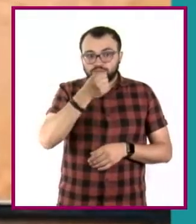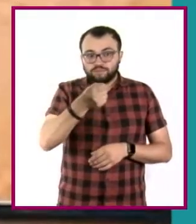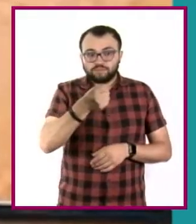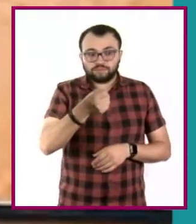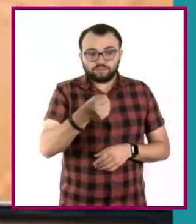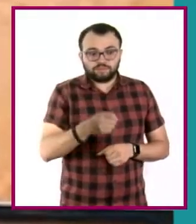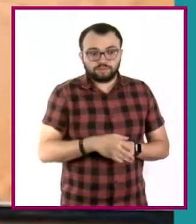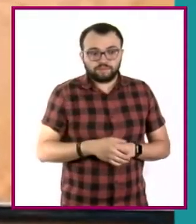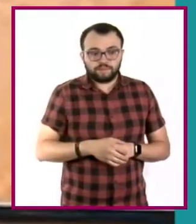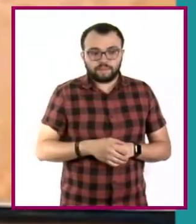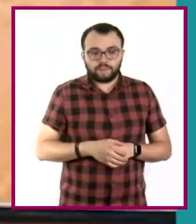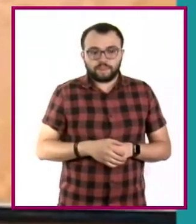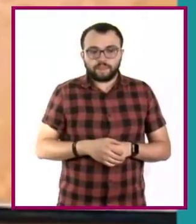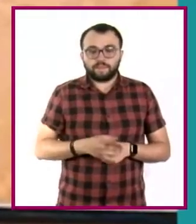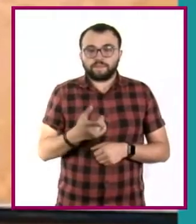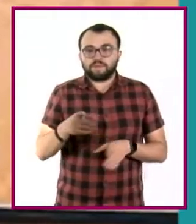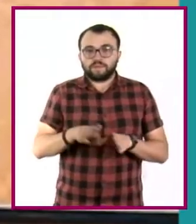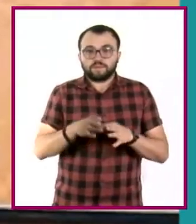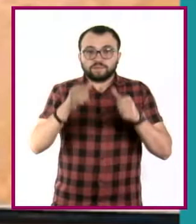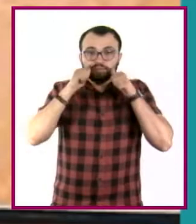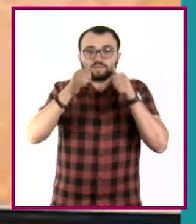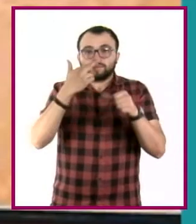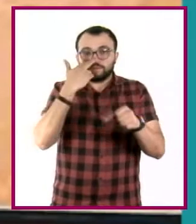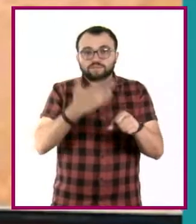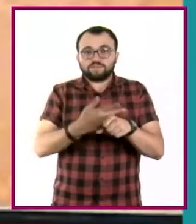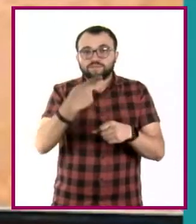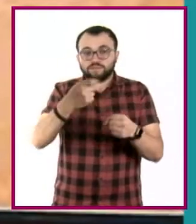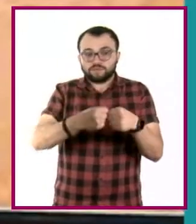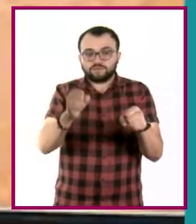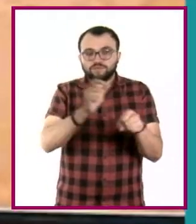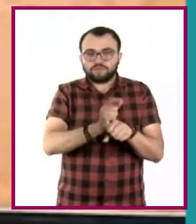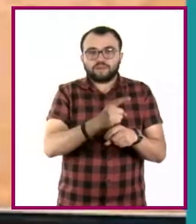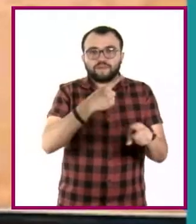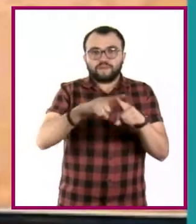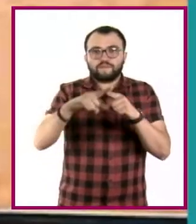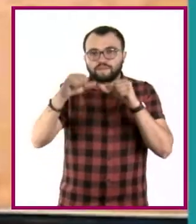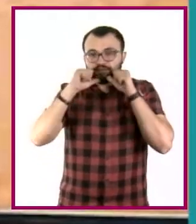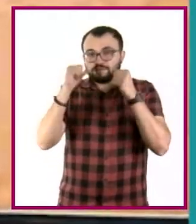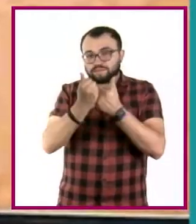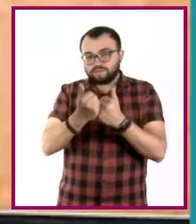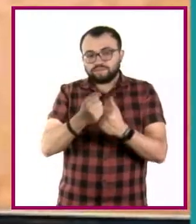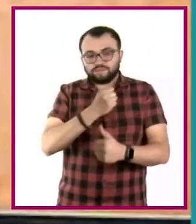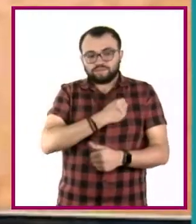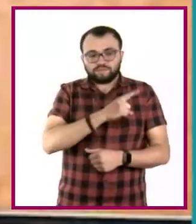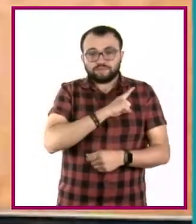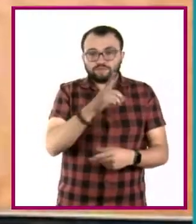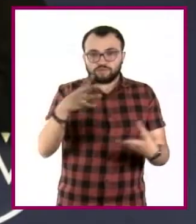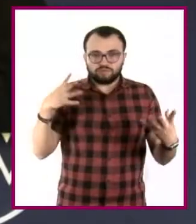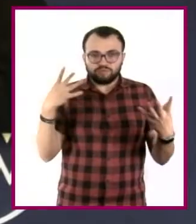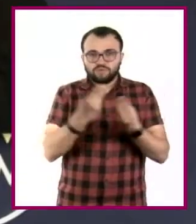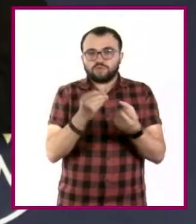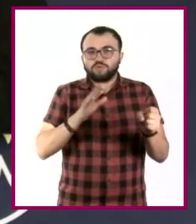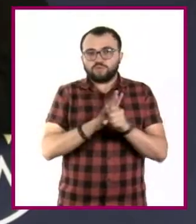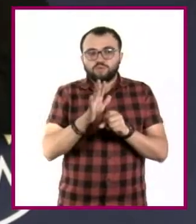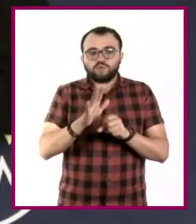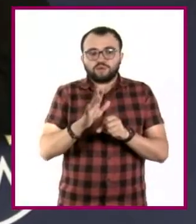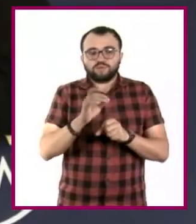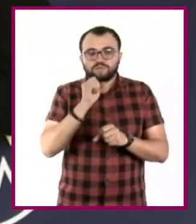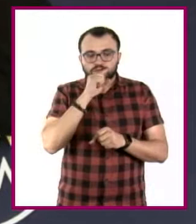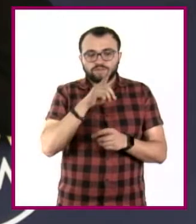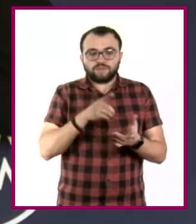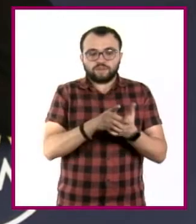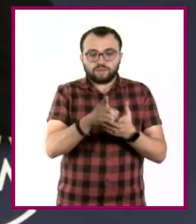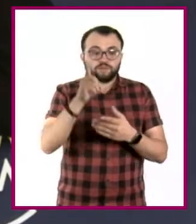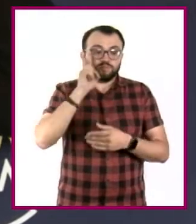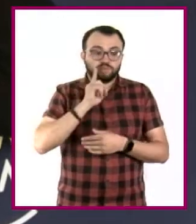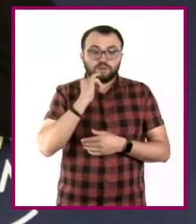junior, y como supervisora de responsabilidad social en varias organizaciones de salud, reunió y compartió información sobre los derechos de las mujeres